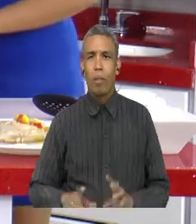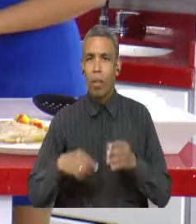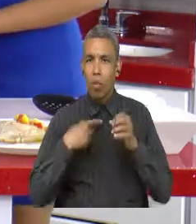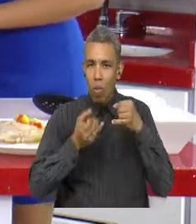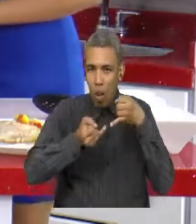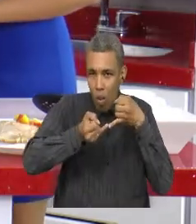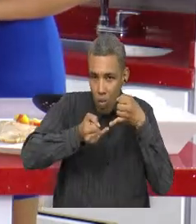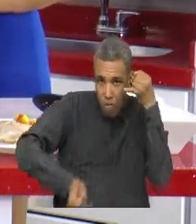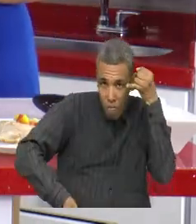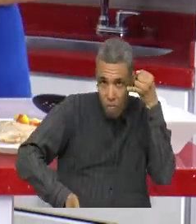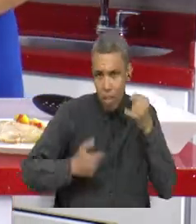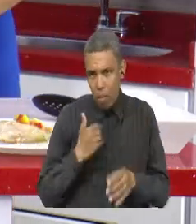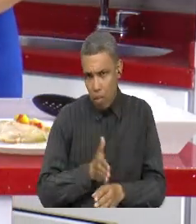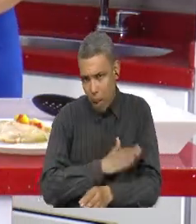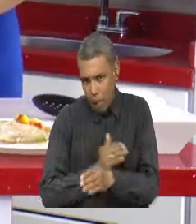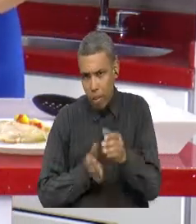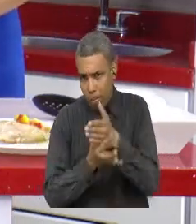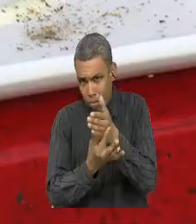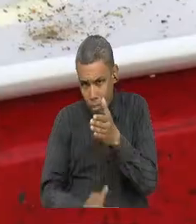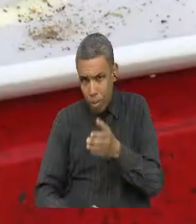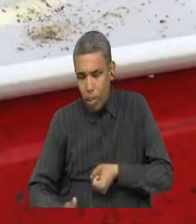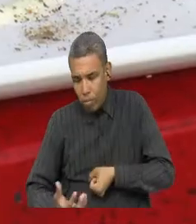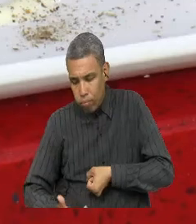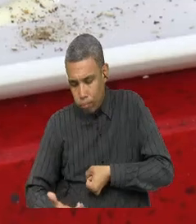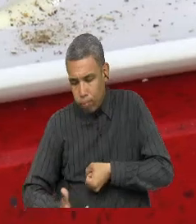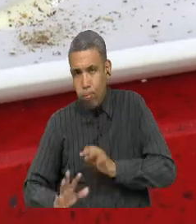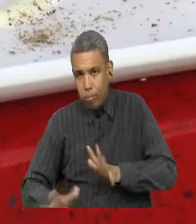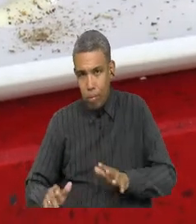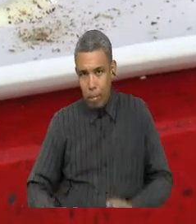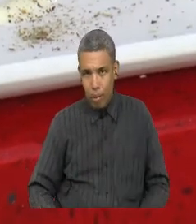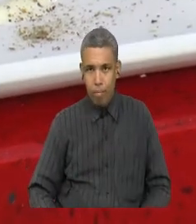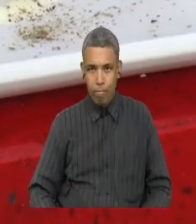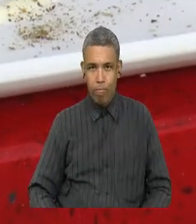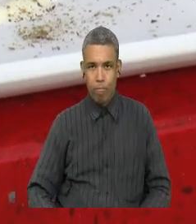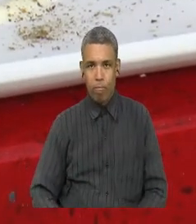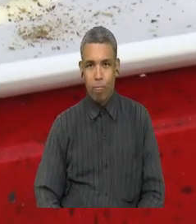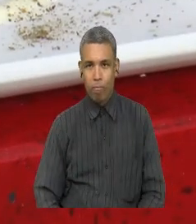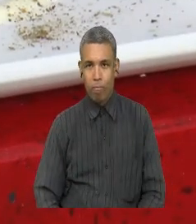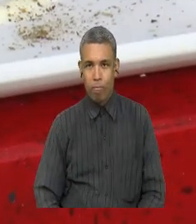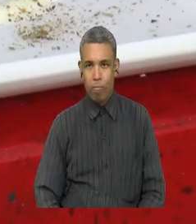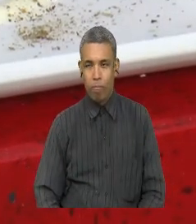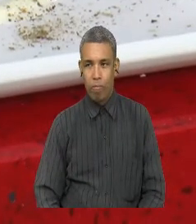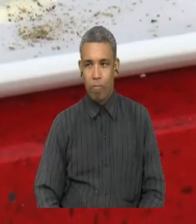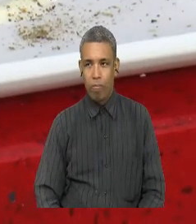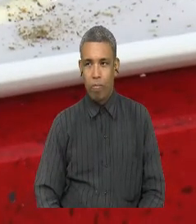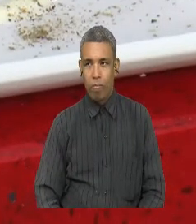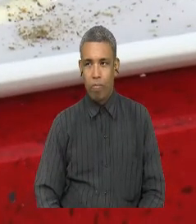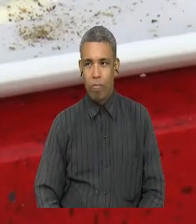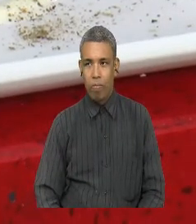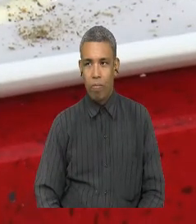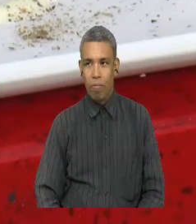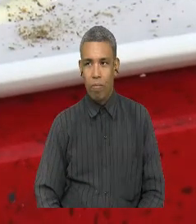se pueden preparar en casa también. Sí, señor. Y como yo siempre me voy preparando cuando ya está listo y